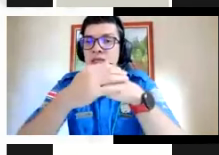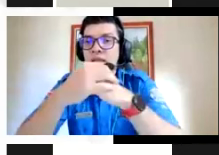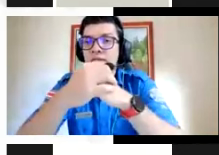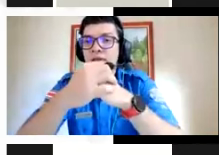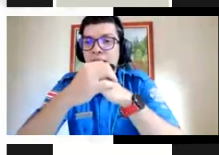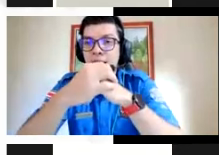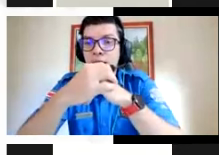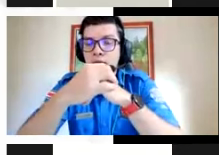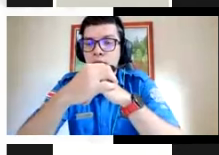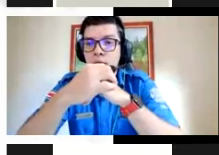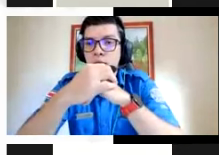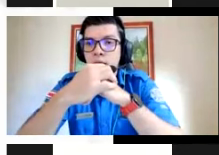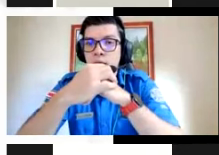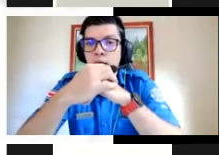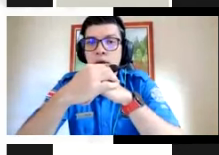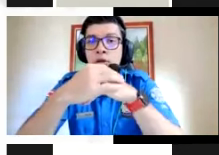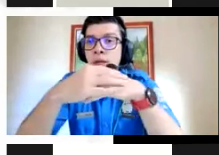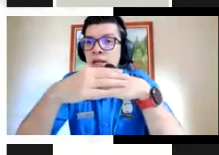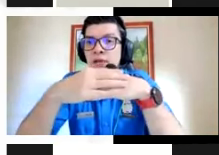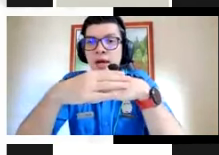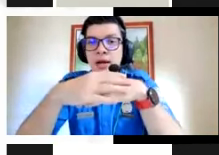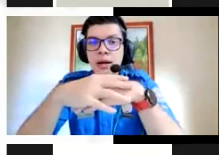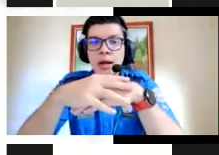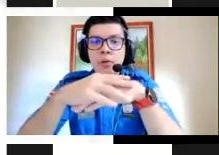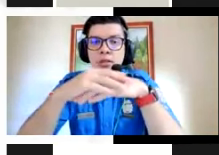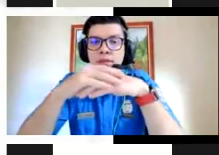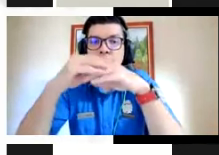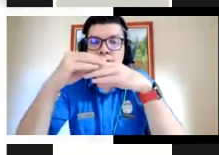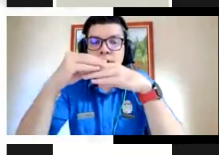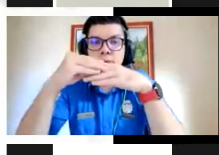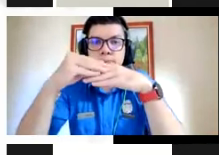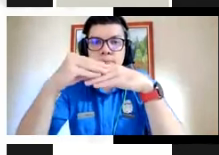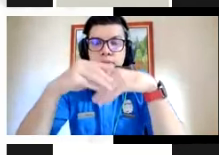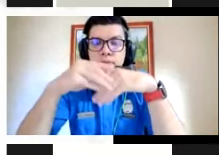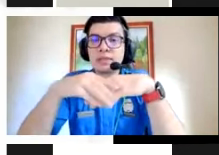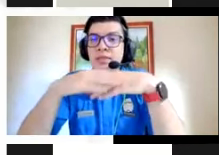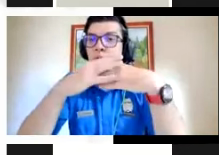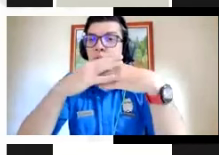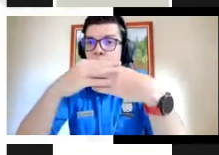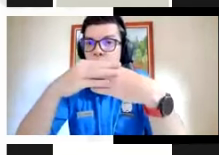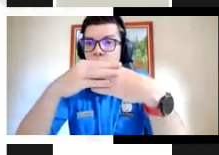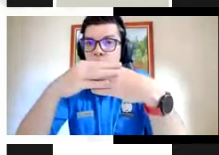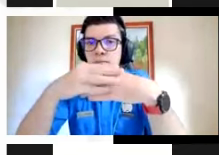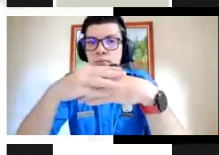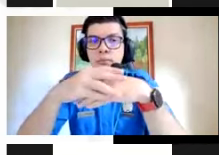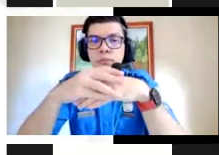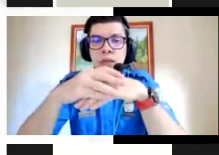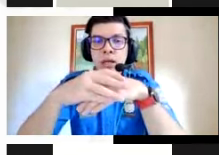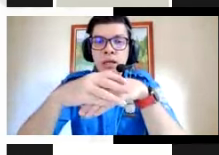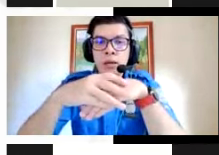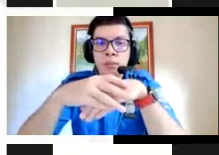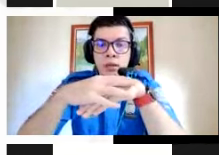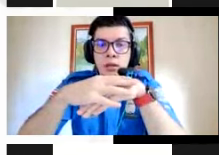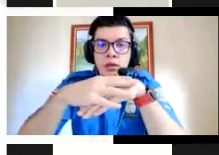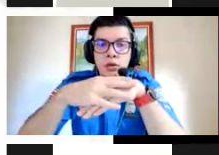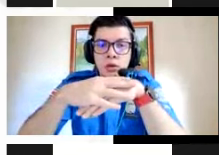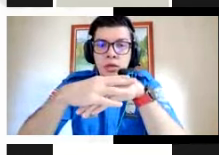sean certificados, nos van a llevar a una instalación segura,